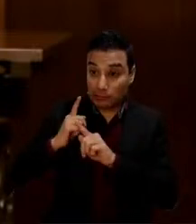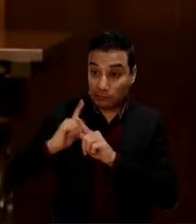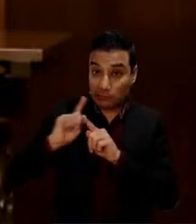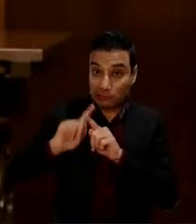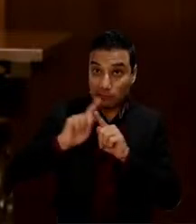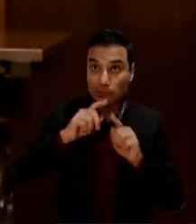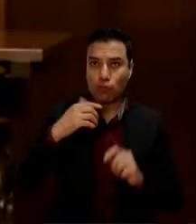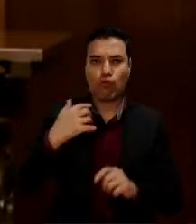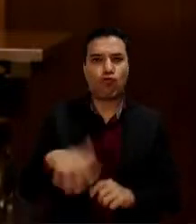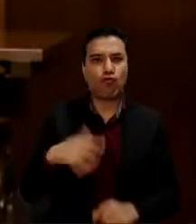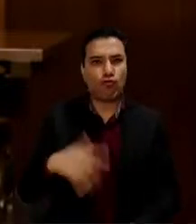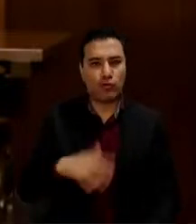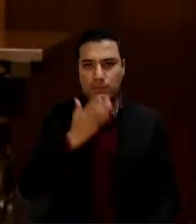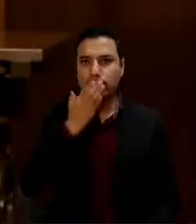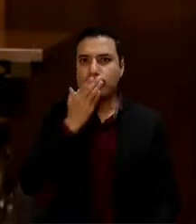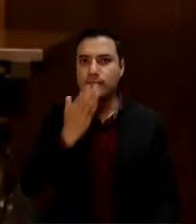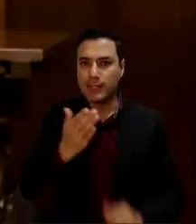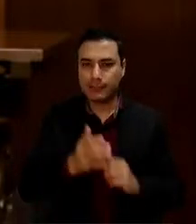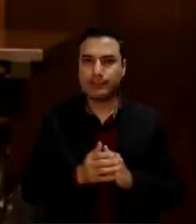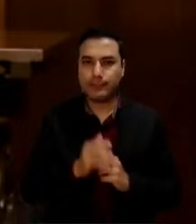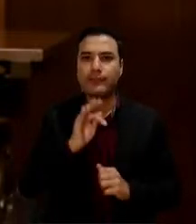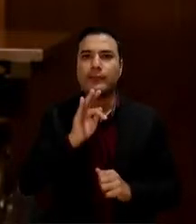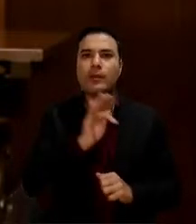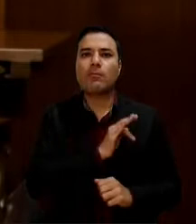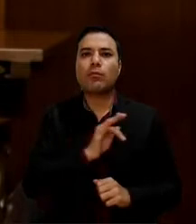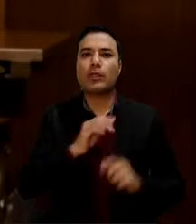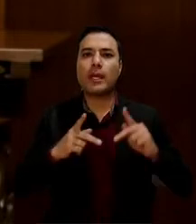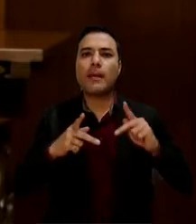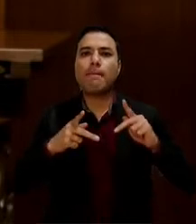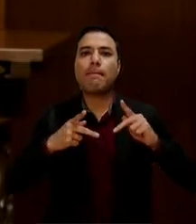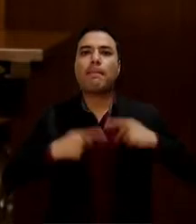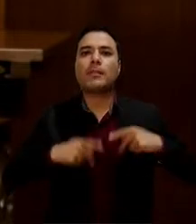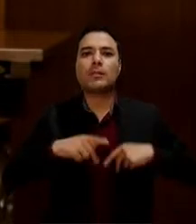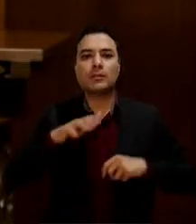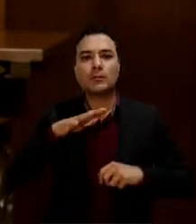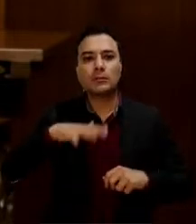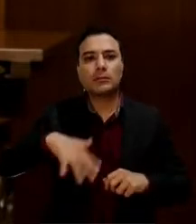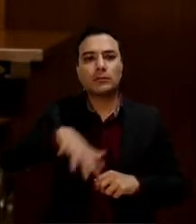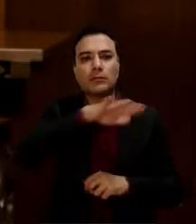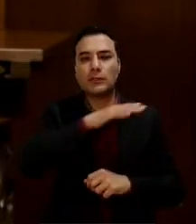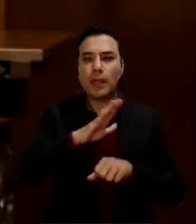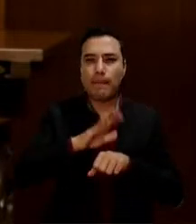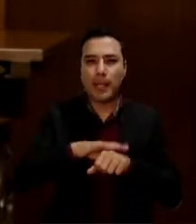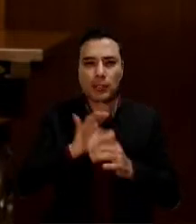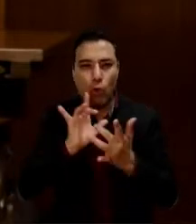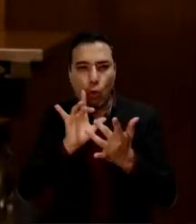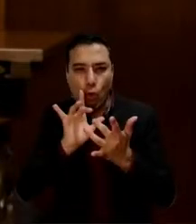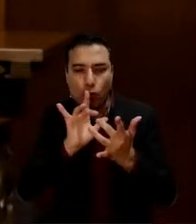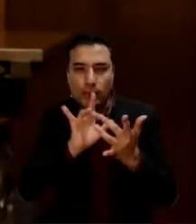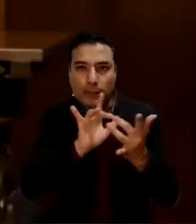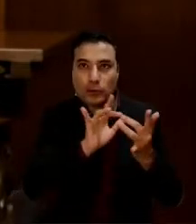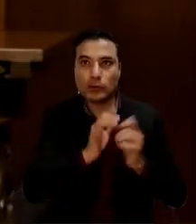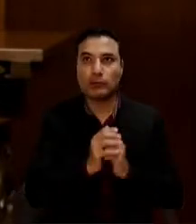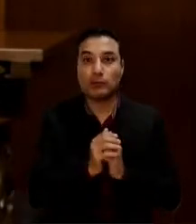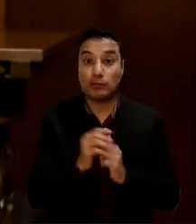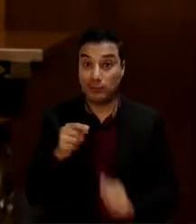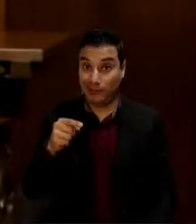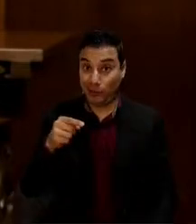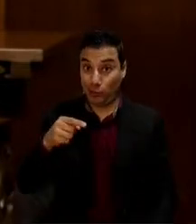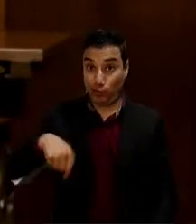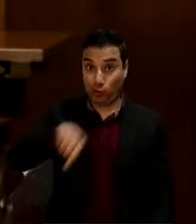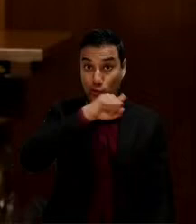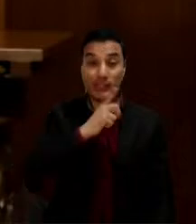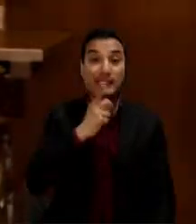fortalece nuestra cercanía con la población, porque antes de ser diputados,